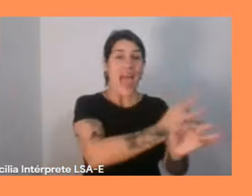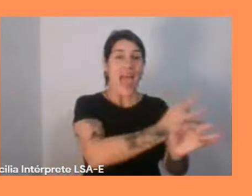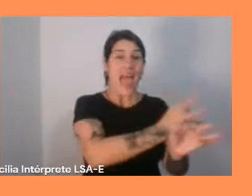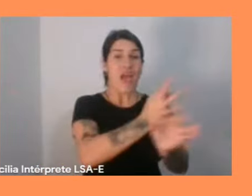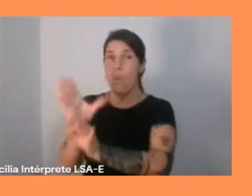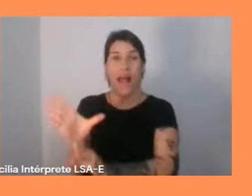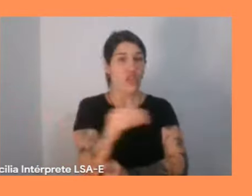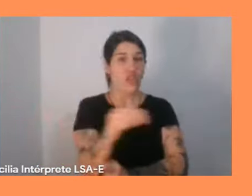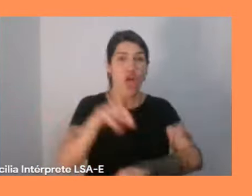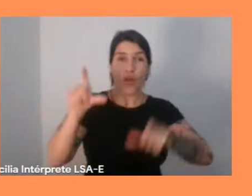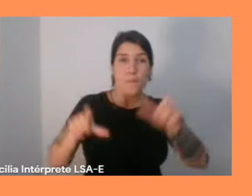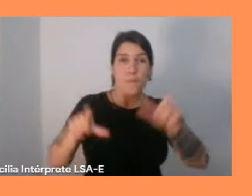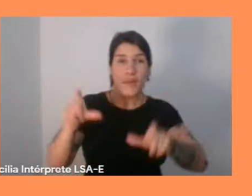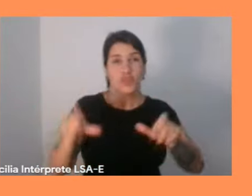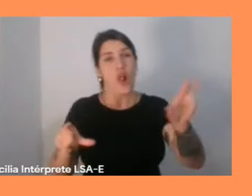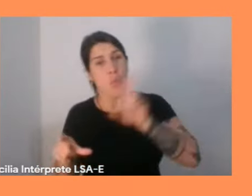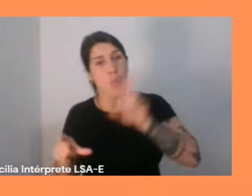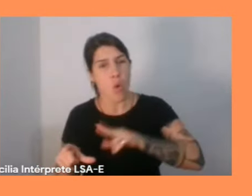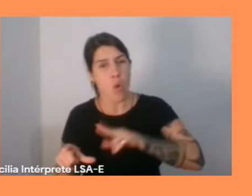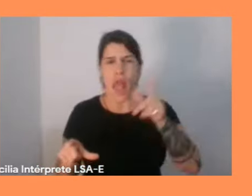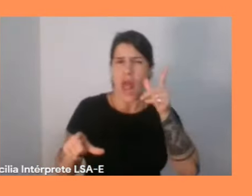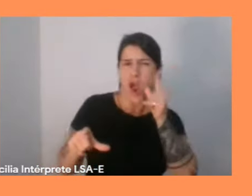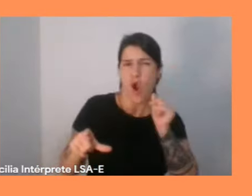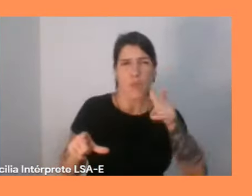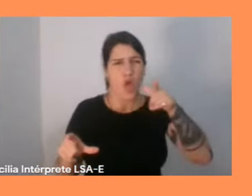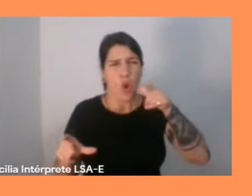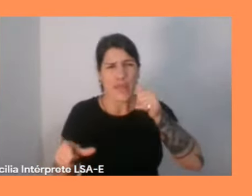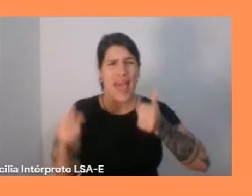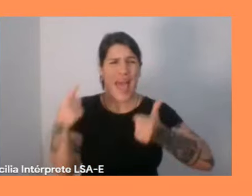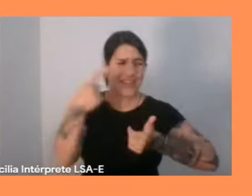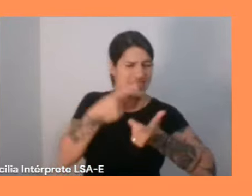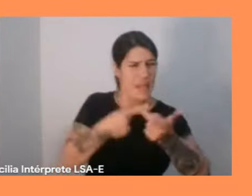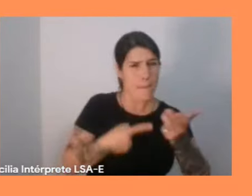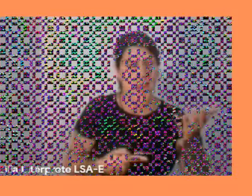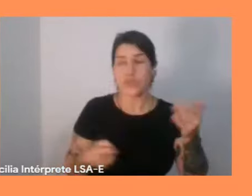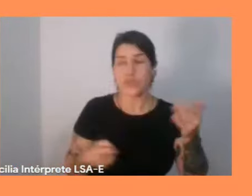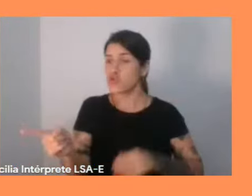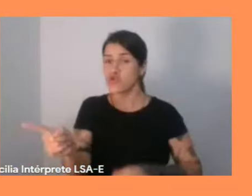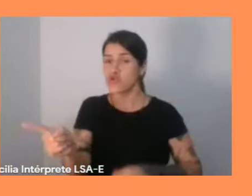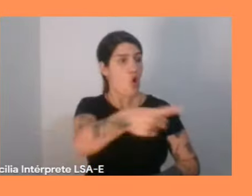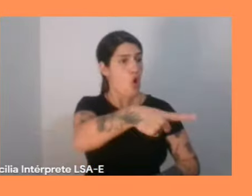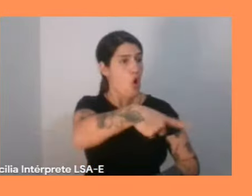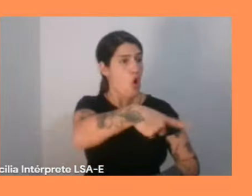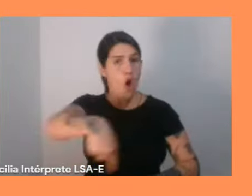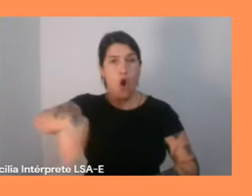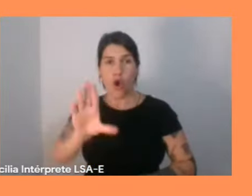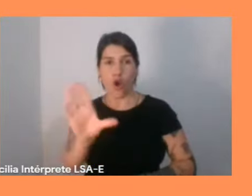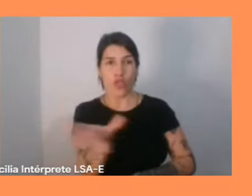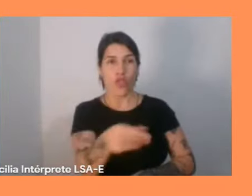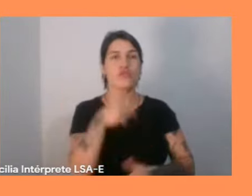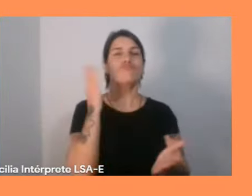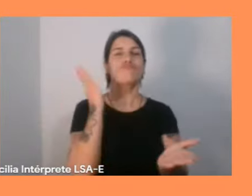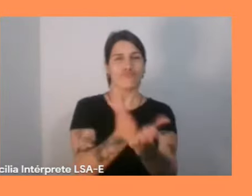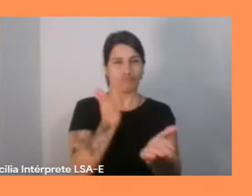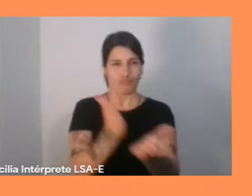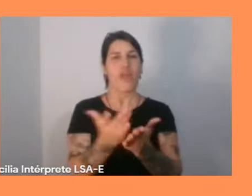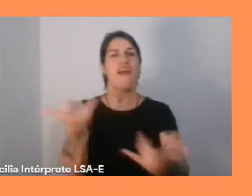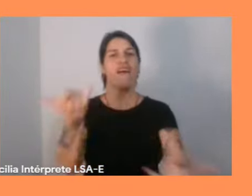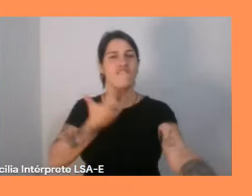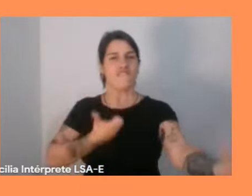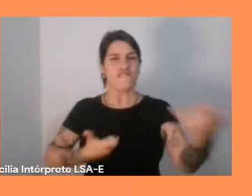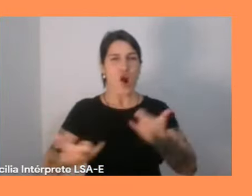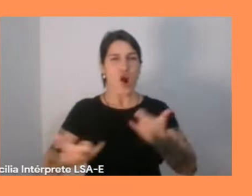estudiantes, tengan acceso a la información. También la ley establece que las familias deben estar